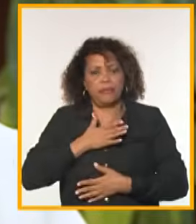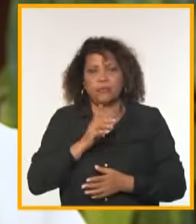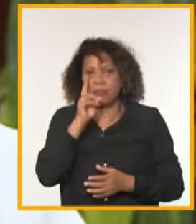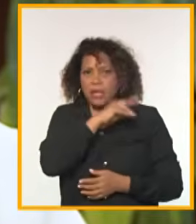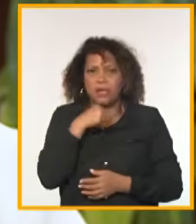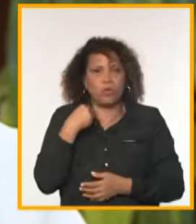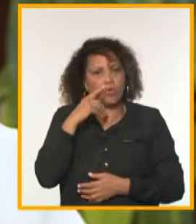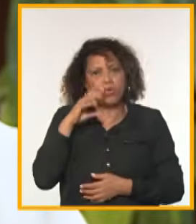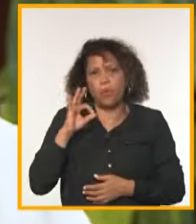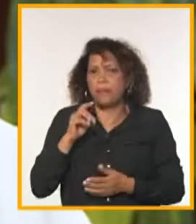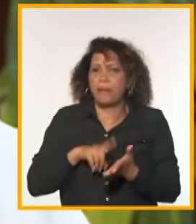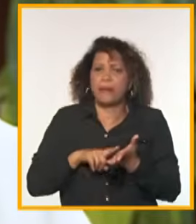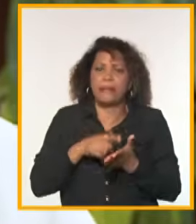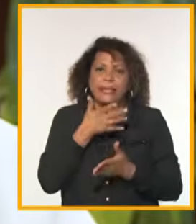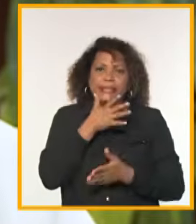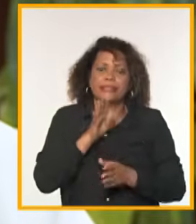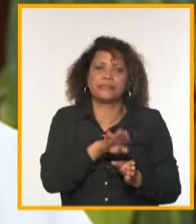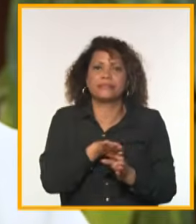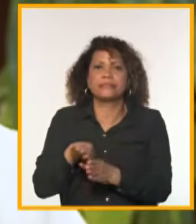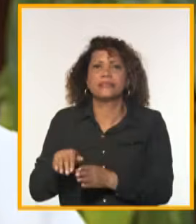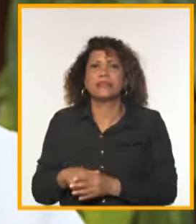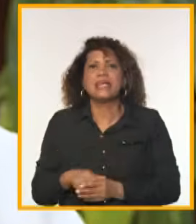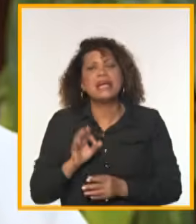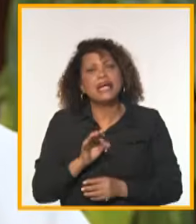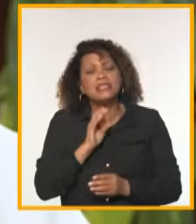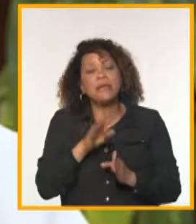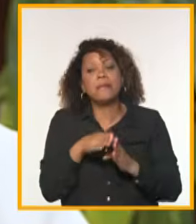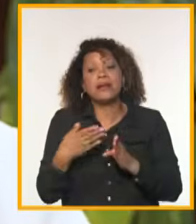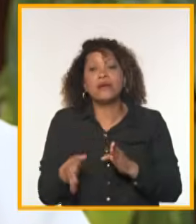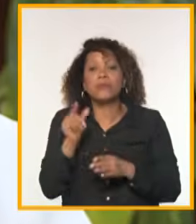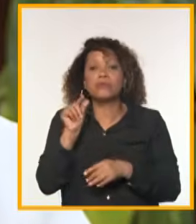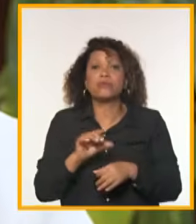él no participaba porque estaba al lado de los pacientes graves. La malaria